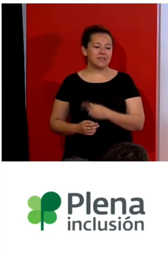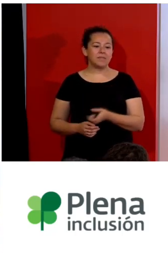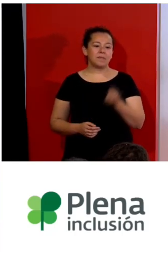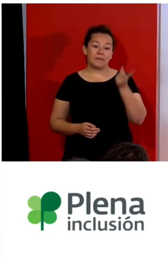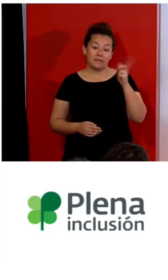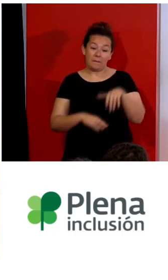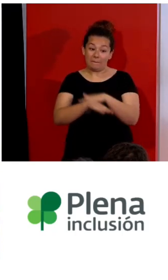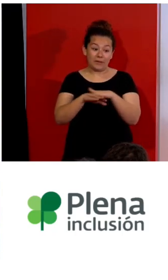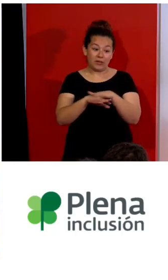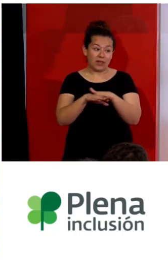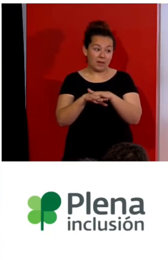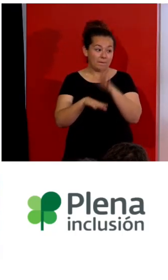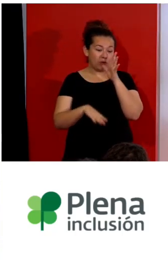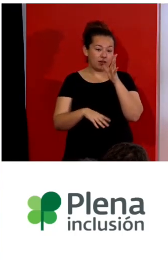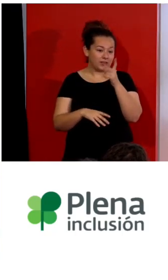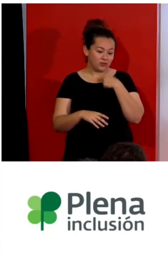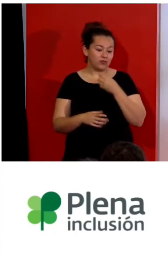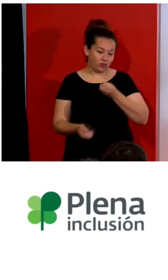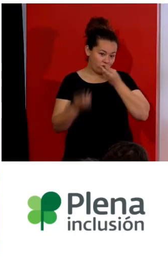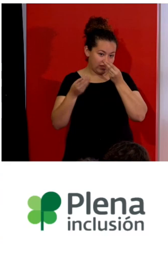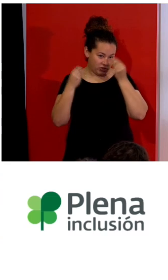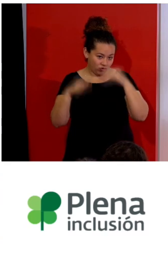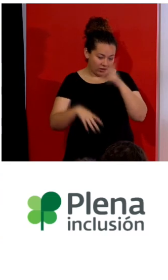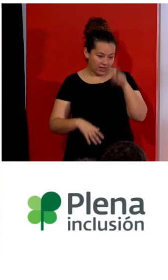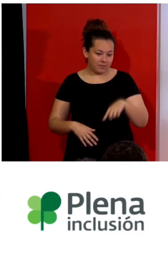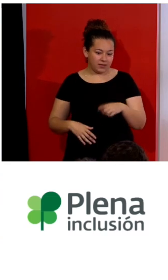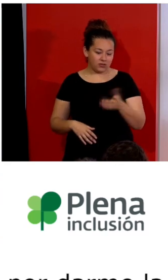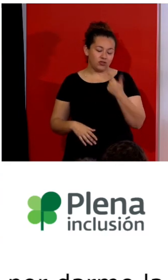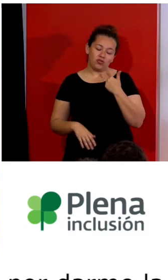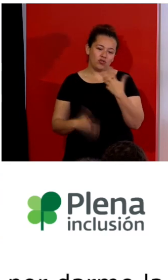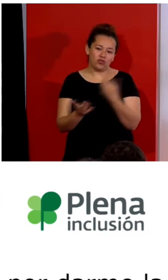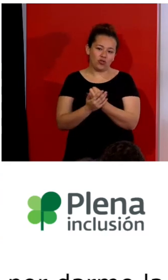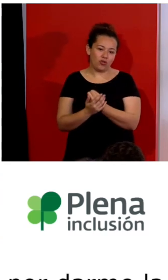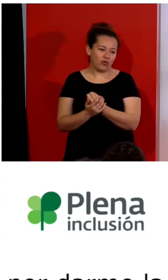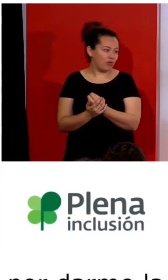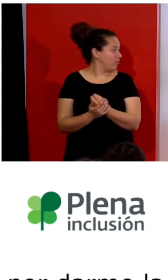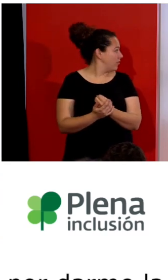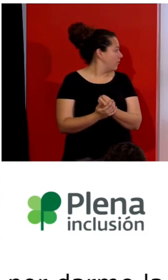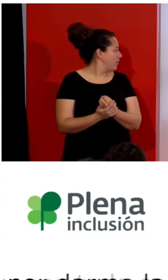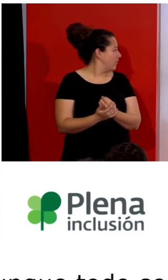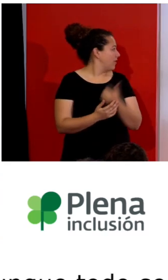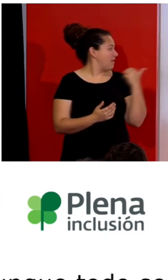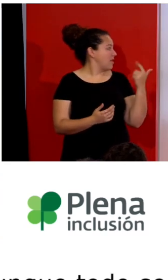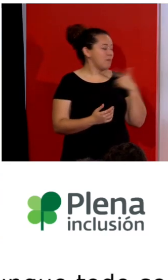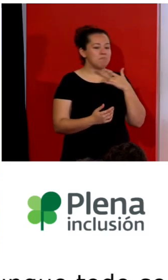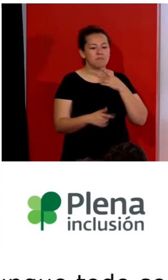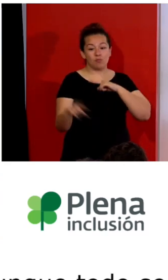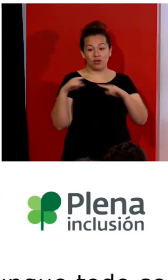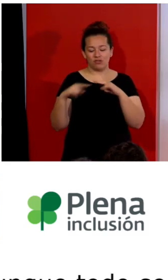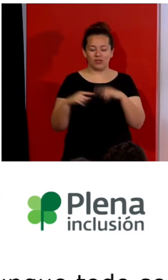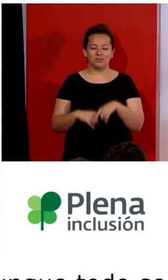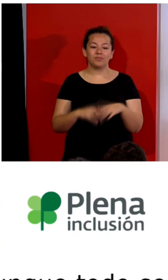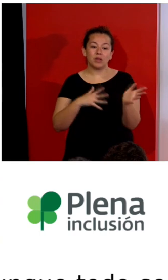y por darme la oportunidad también de contar mi historia. Aunque todo se lo deba a ella, que es mi monitora. En marzo